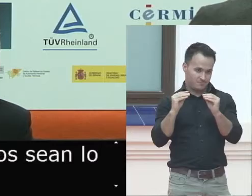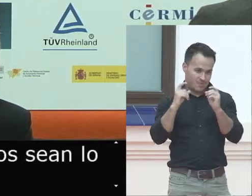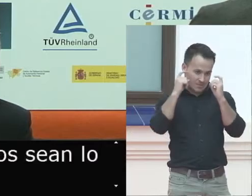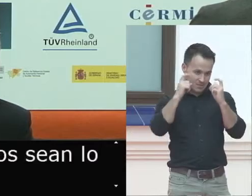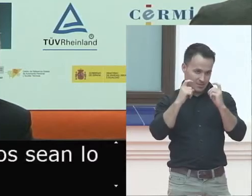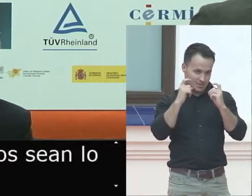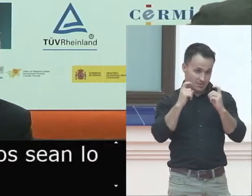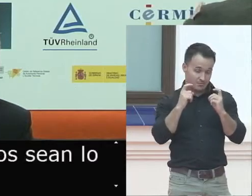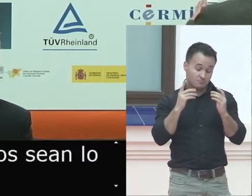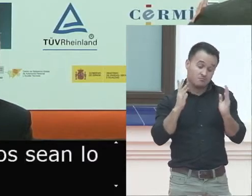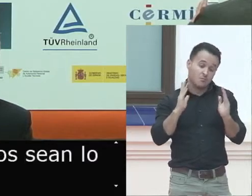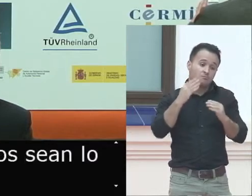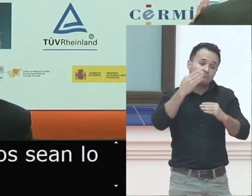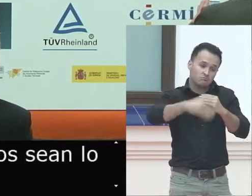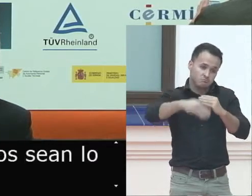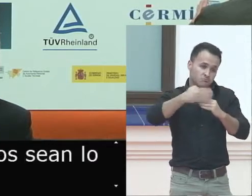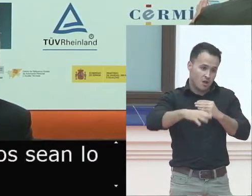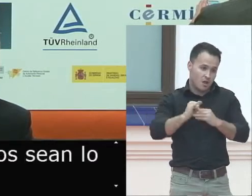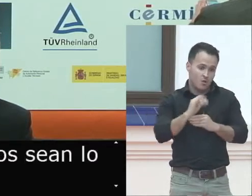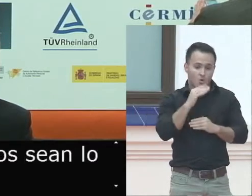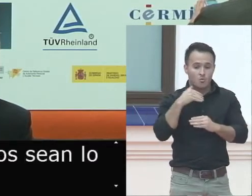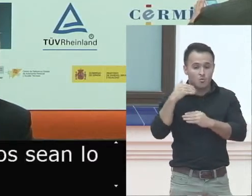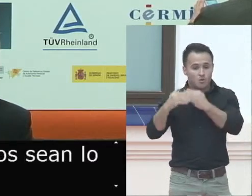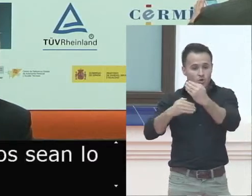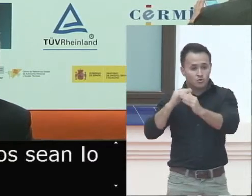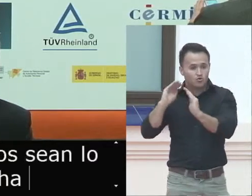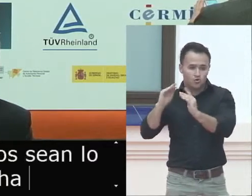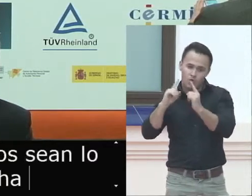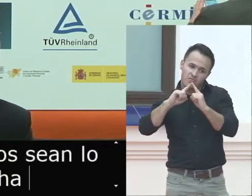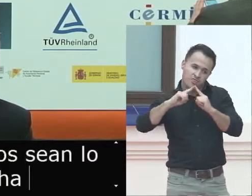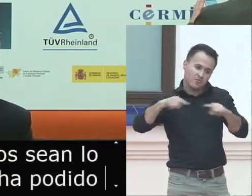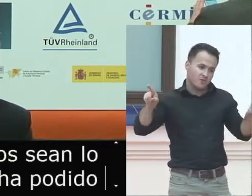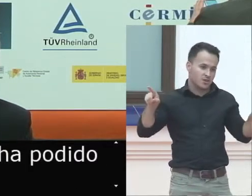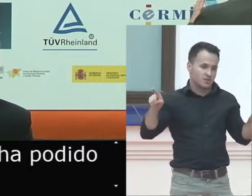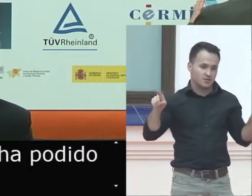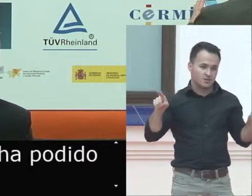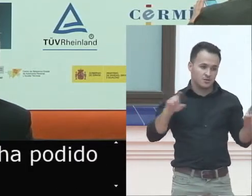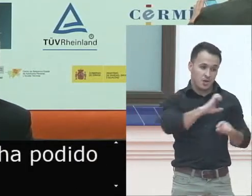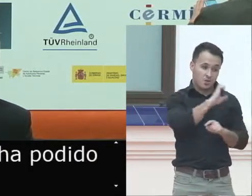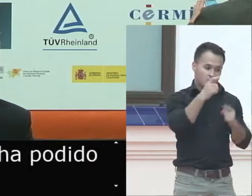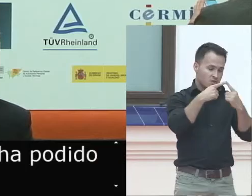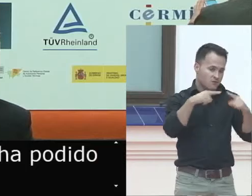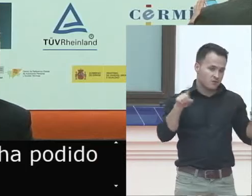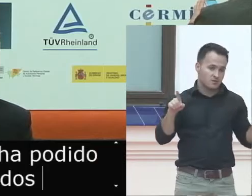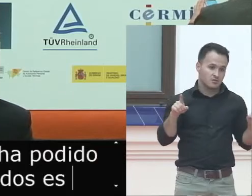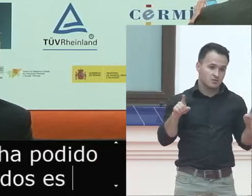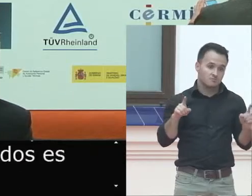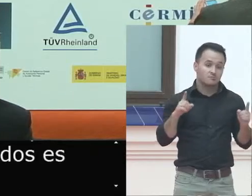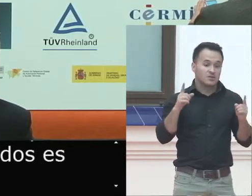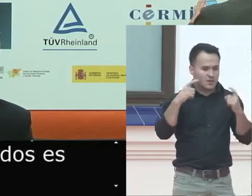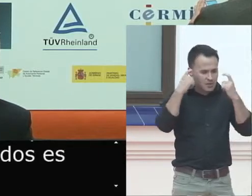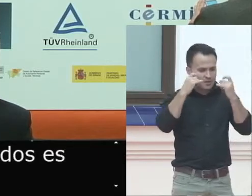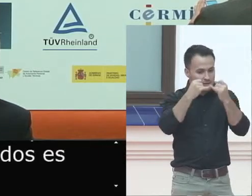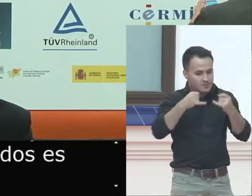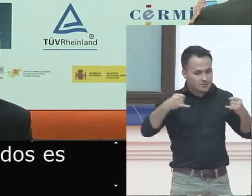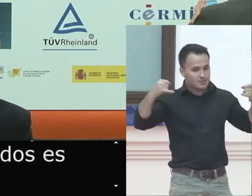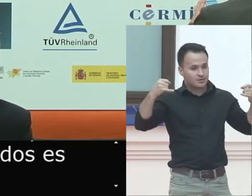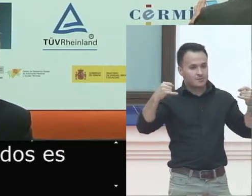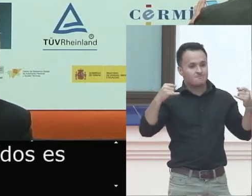donde ha podido ser, porque su proceso de Estados Unidos es totalmente diferente al europeo. Nosotros teníamos unos plazos que ellos no